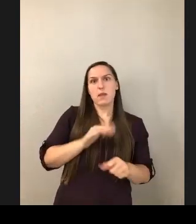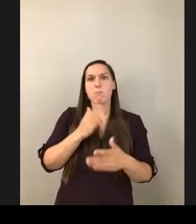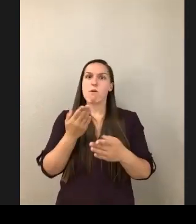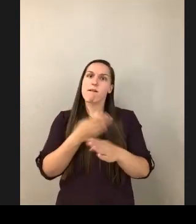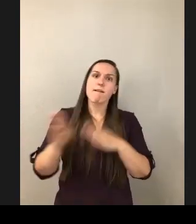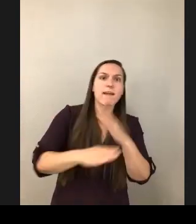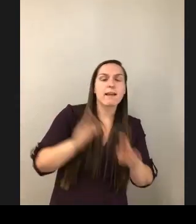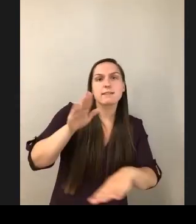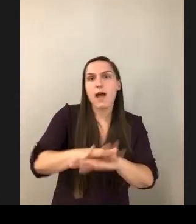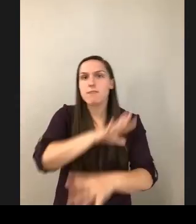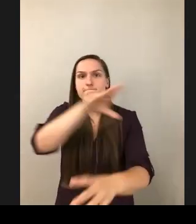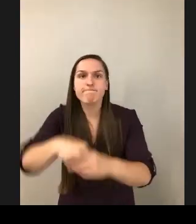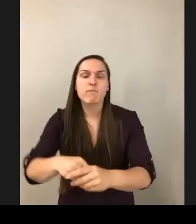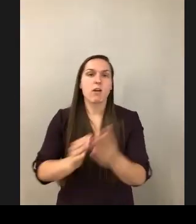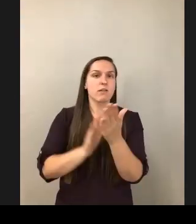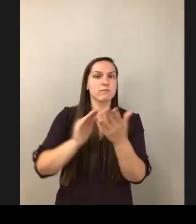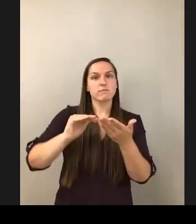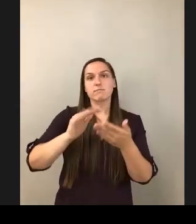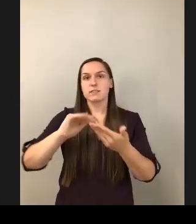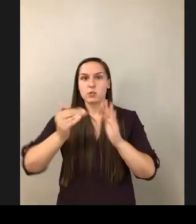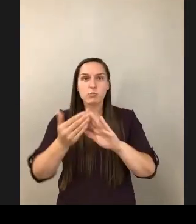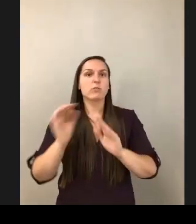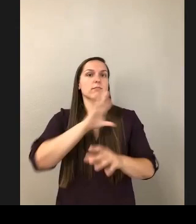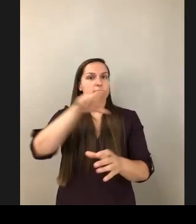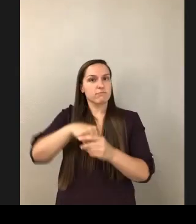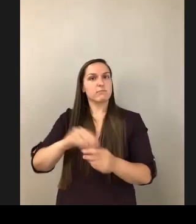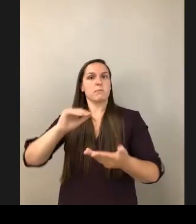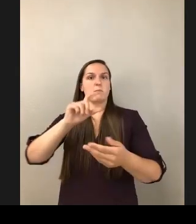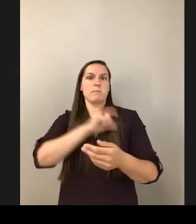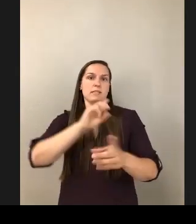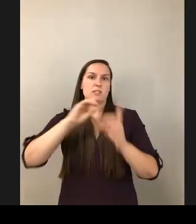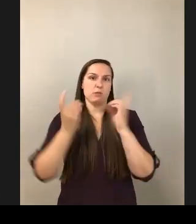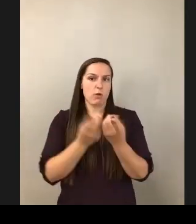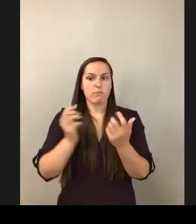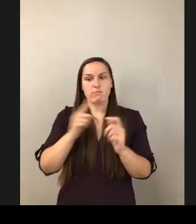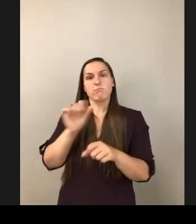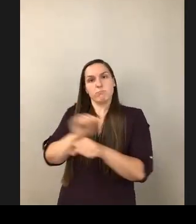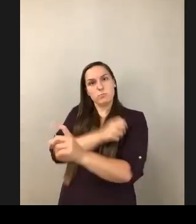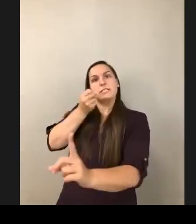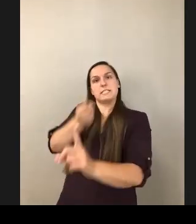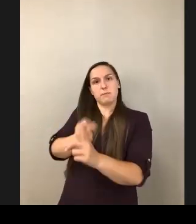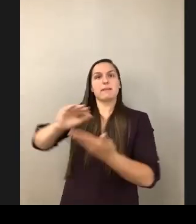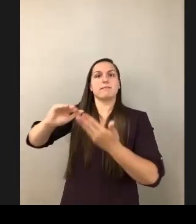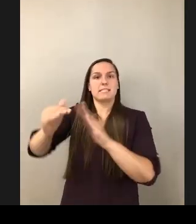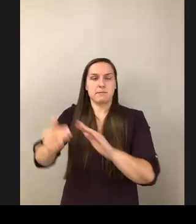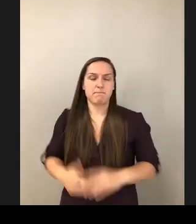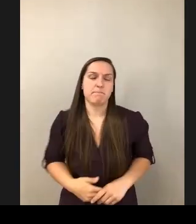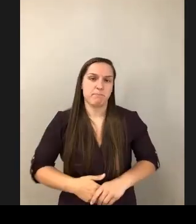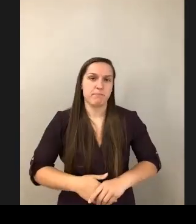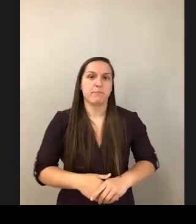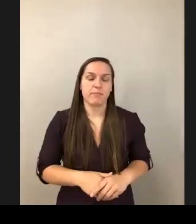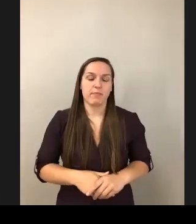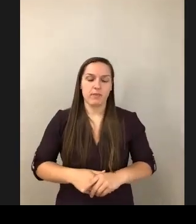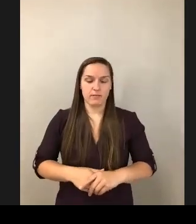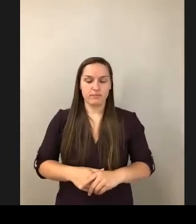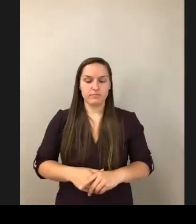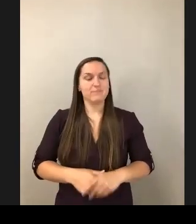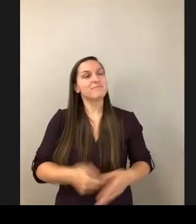de poder participar más con el departamento, con la comunidad para tener un impacto